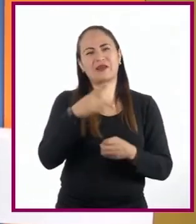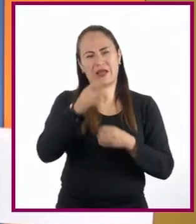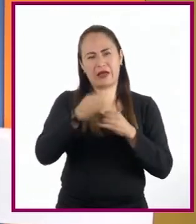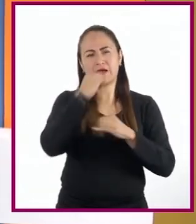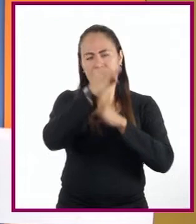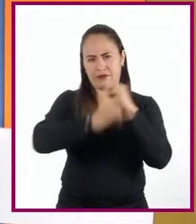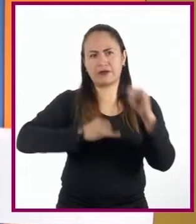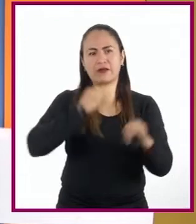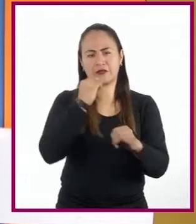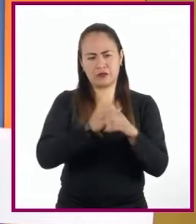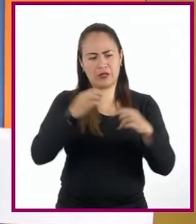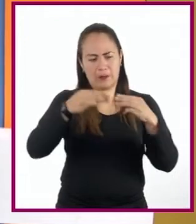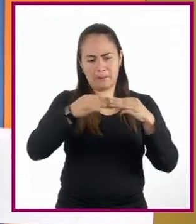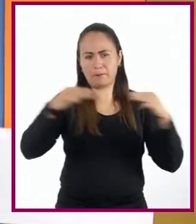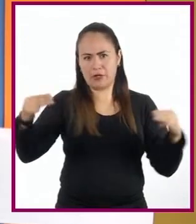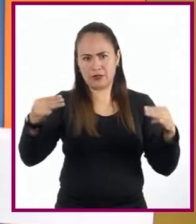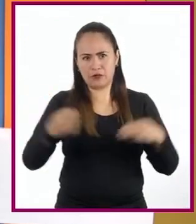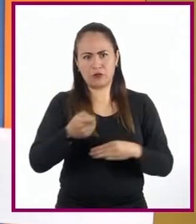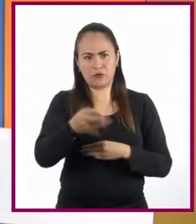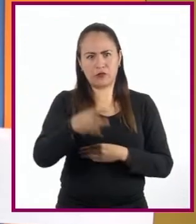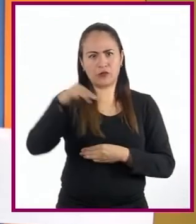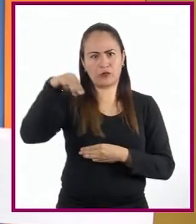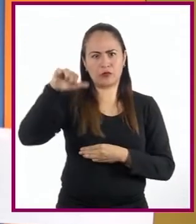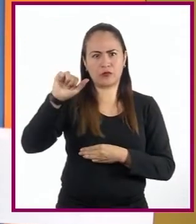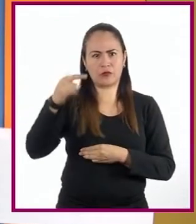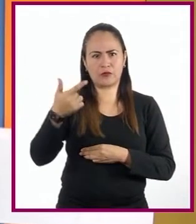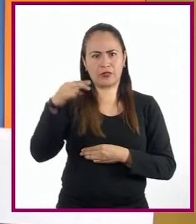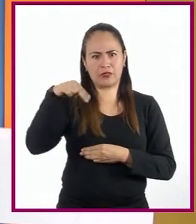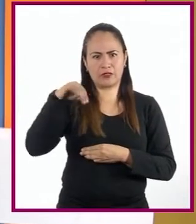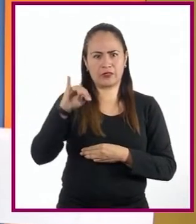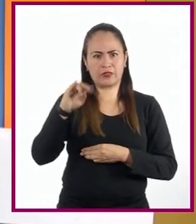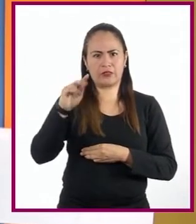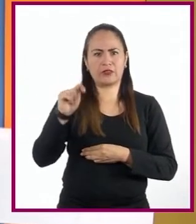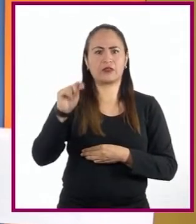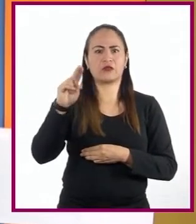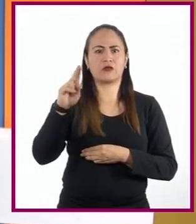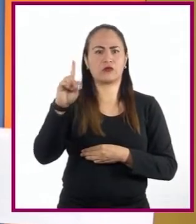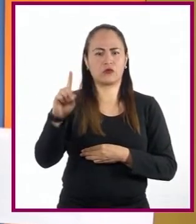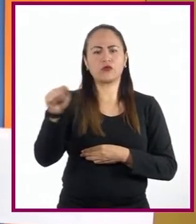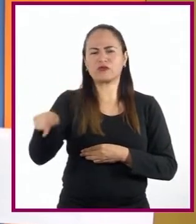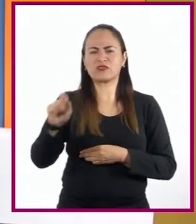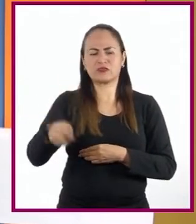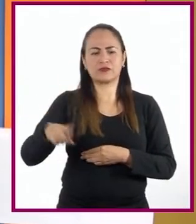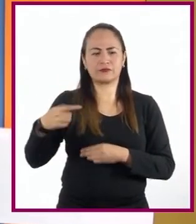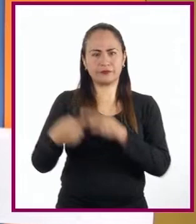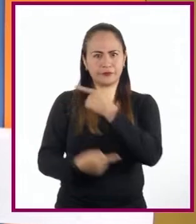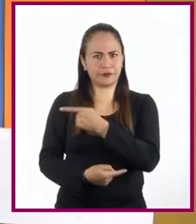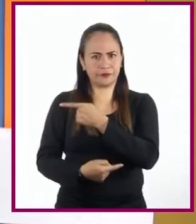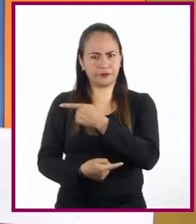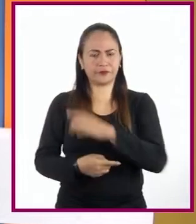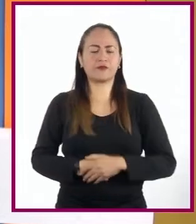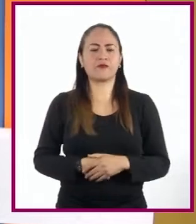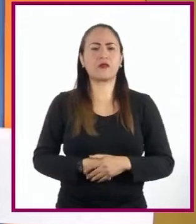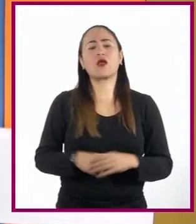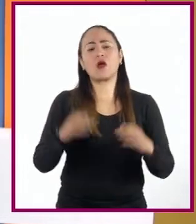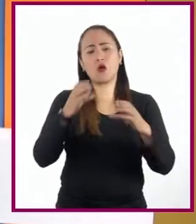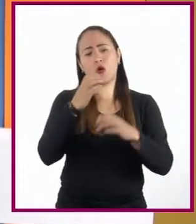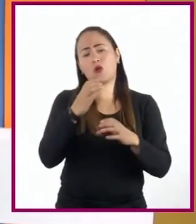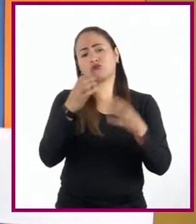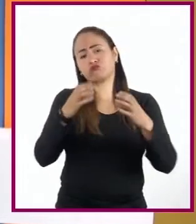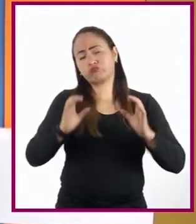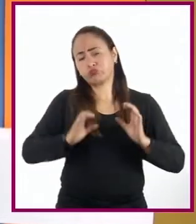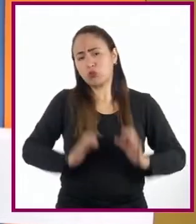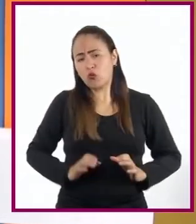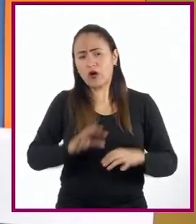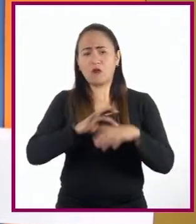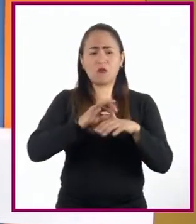internacional de metrología, define la magnitud como la propiedad de un fenómeno, cuerpo o sustancia que puede